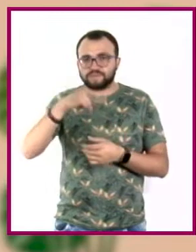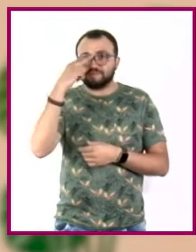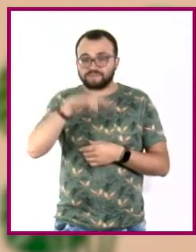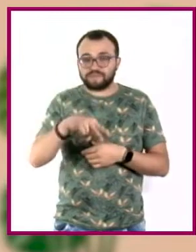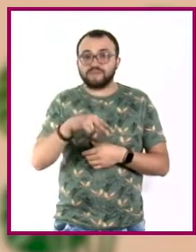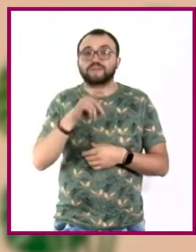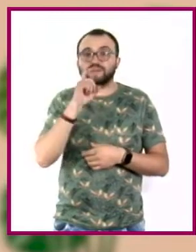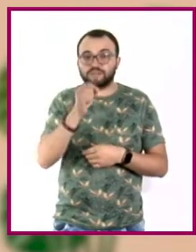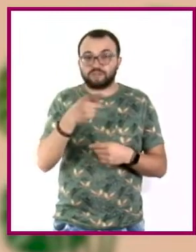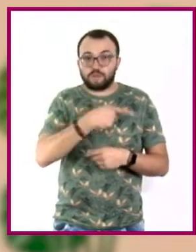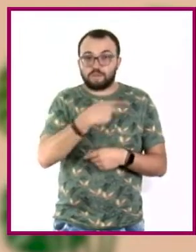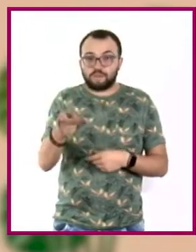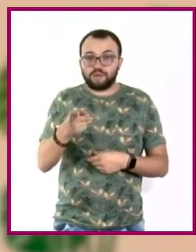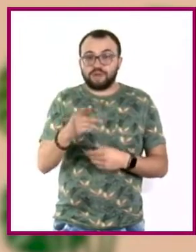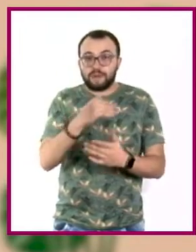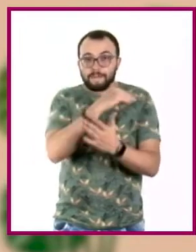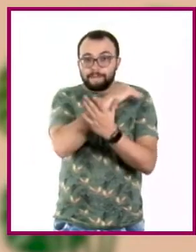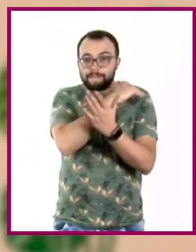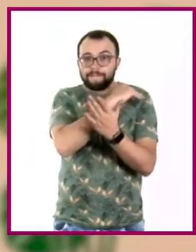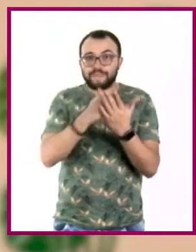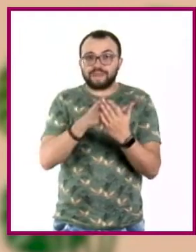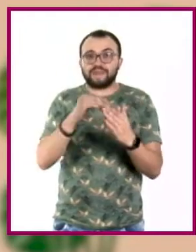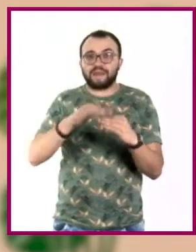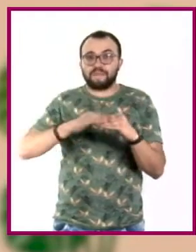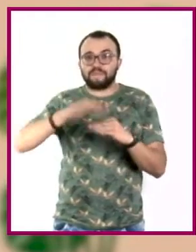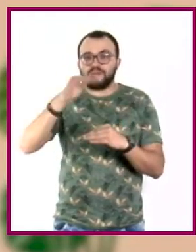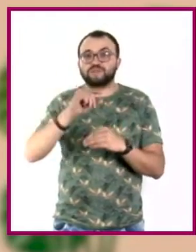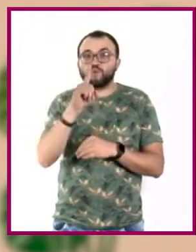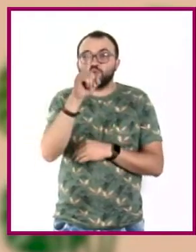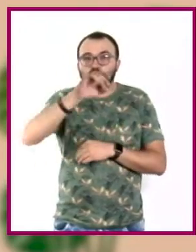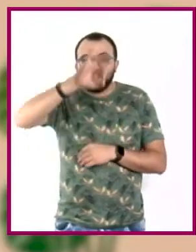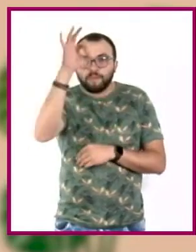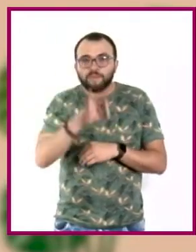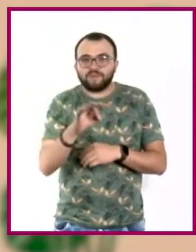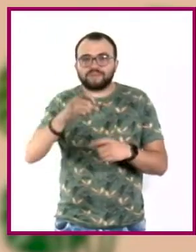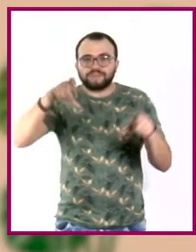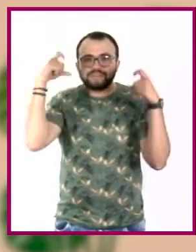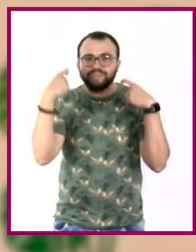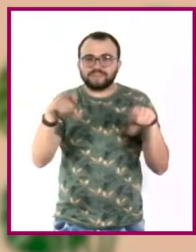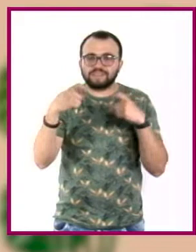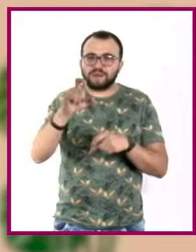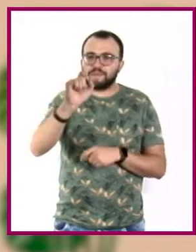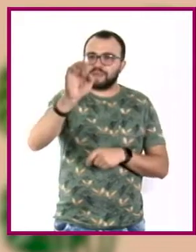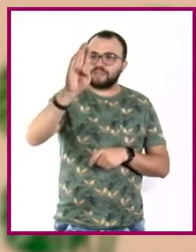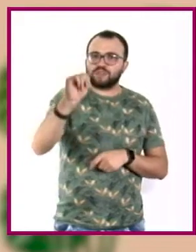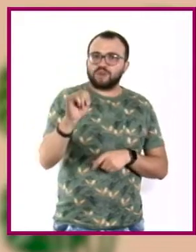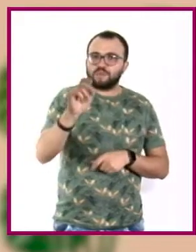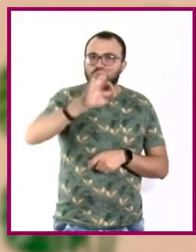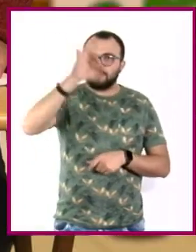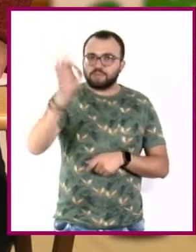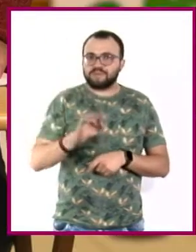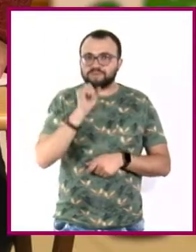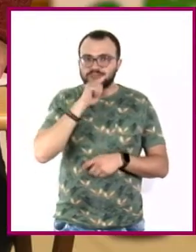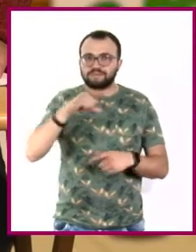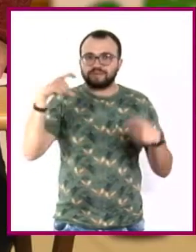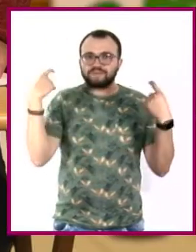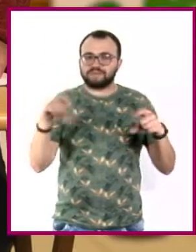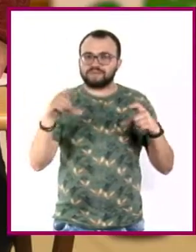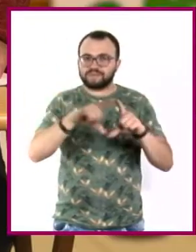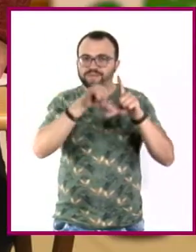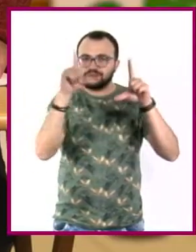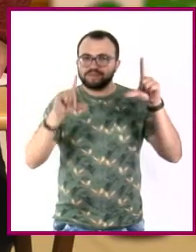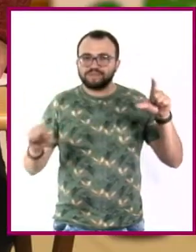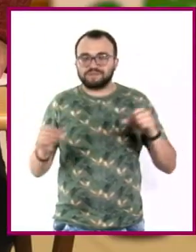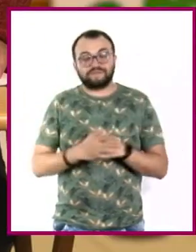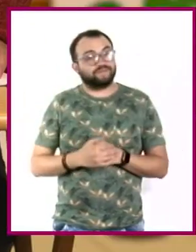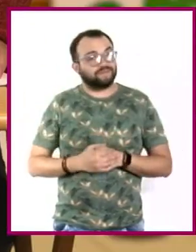la población, mientras que el 1% más rico concentra más del 29% de la riqueza nacional. Supongo que es